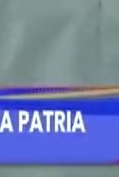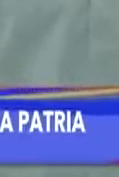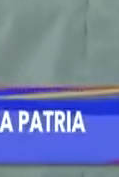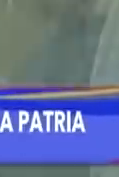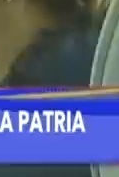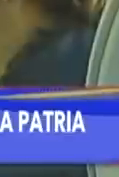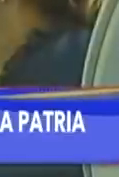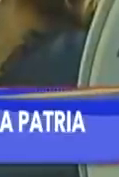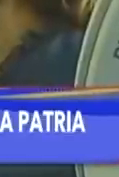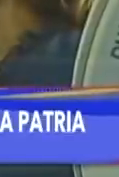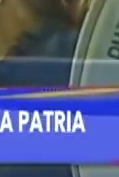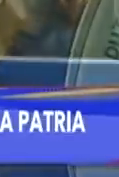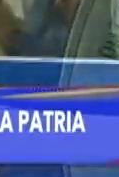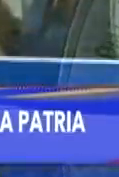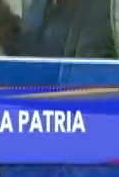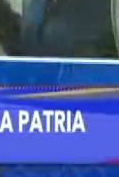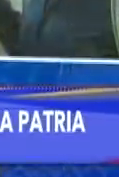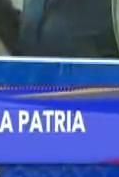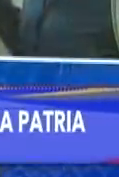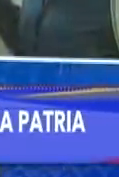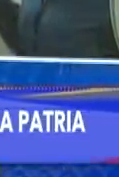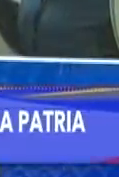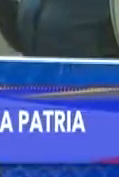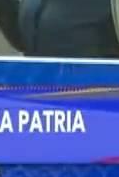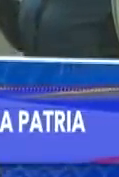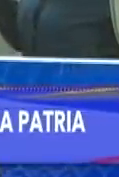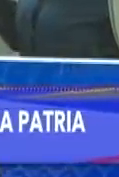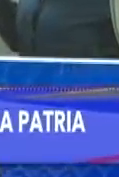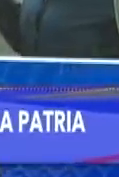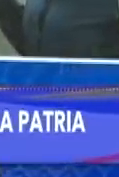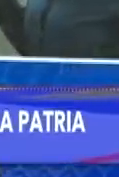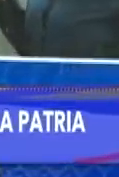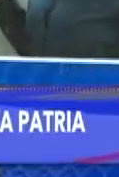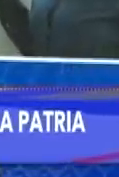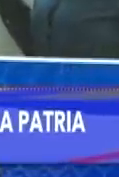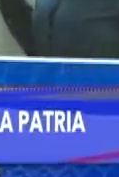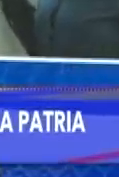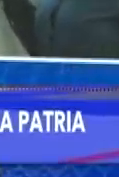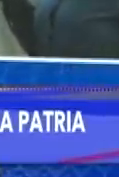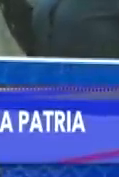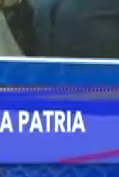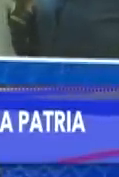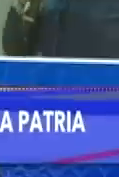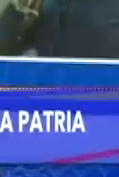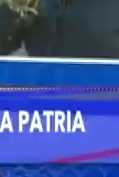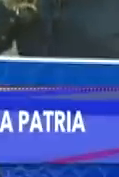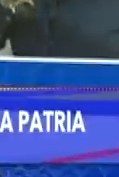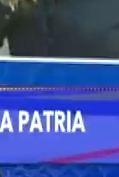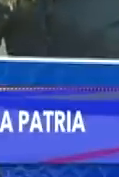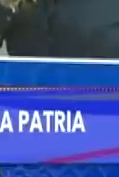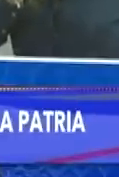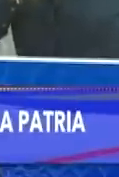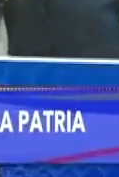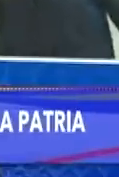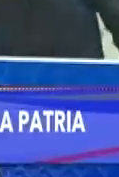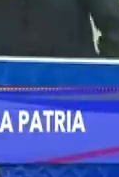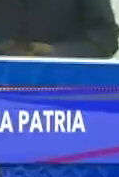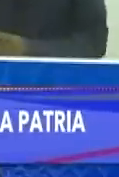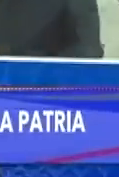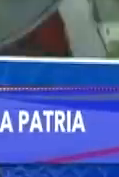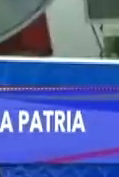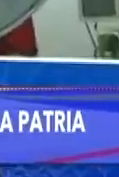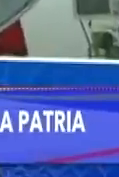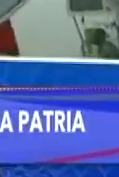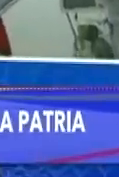este tremendo quirófano que le está regalando a nuestro municipio Caripe. Muchas gracias. Bueno, presidente, de verdad